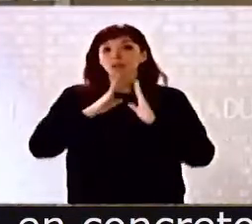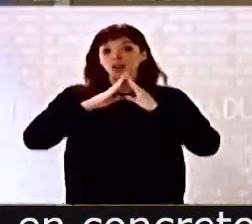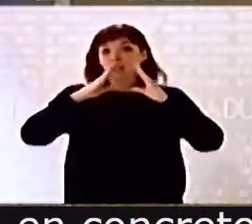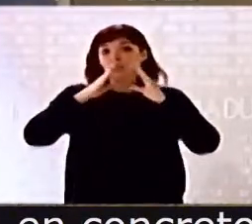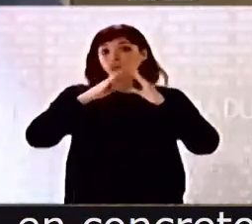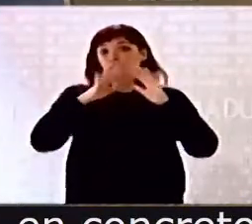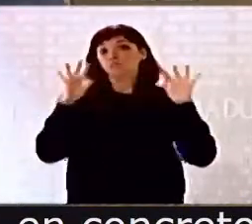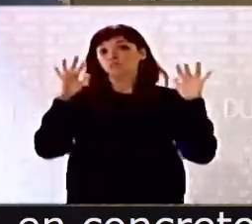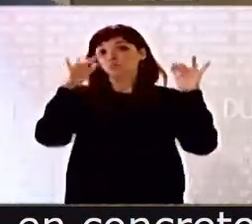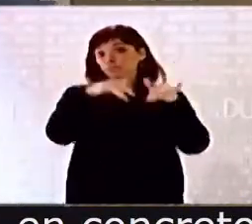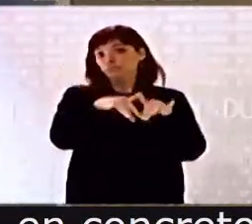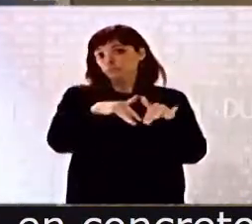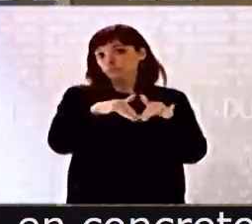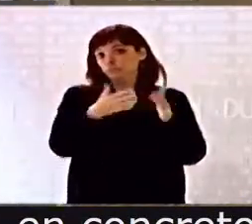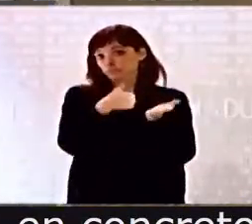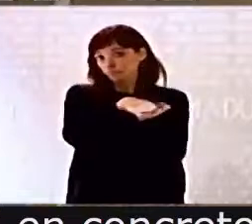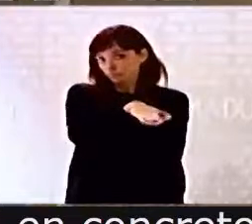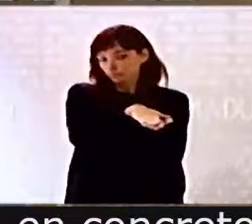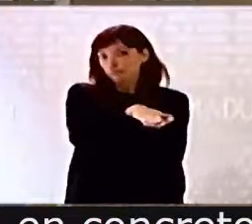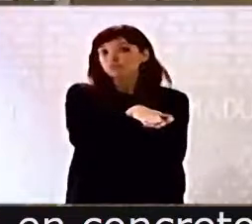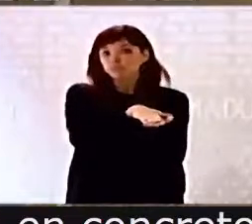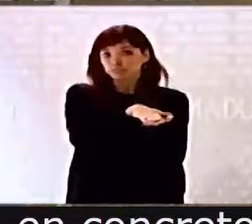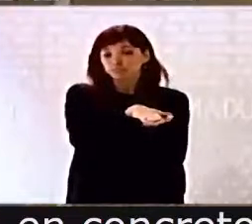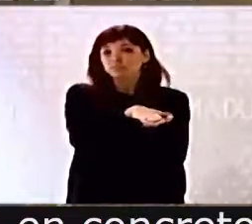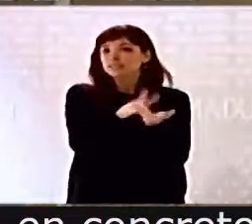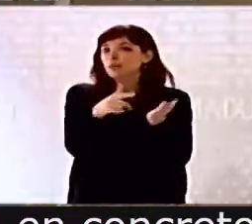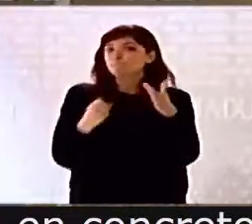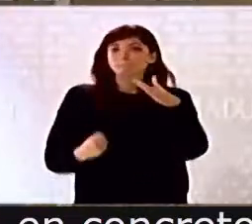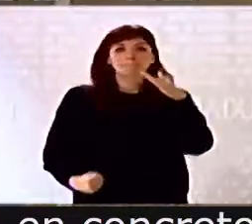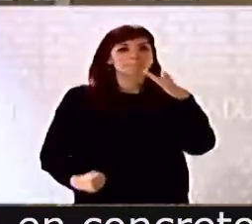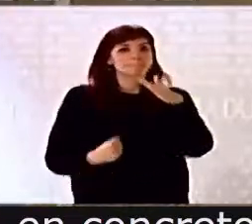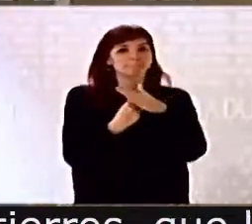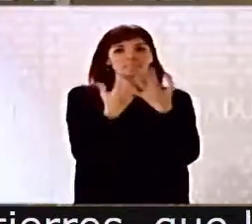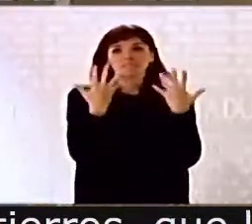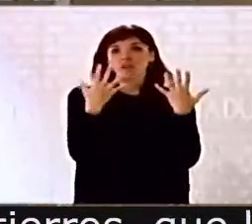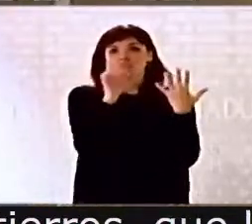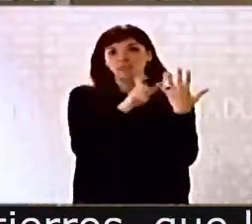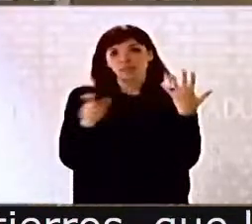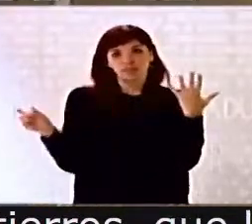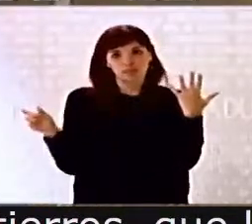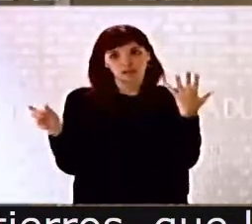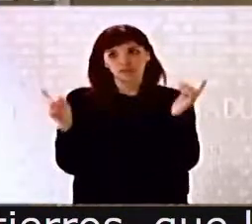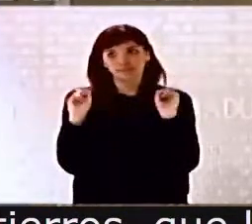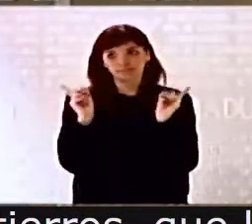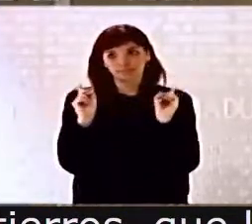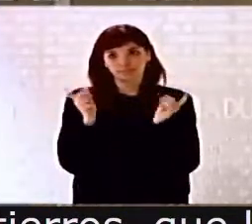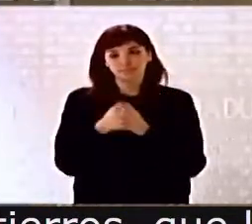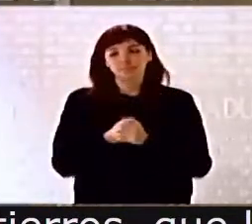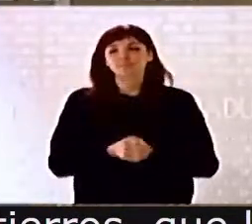entierros, que los llevamos a un máximo de 10 personas,